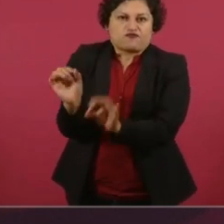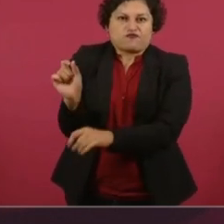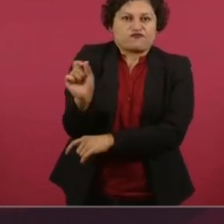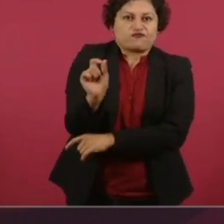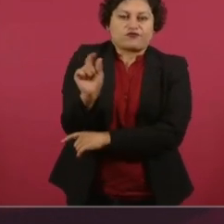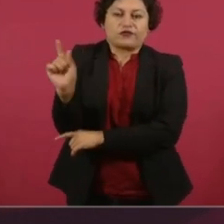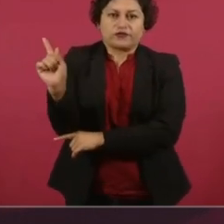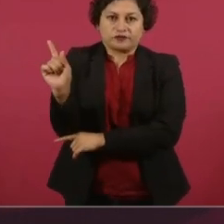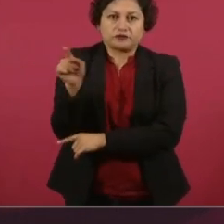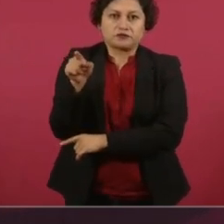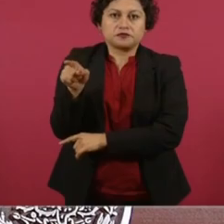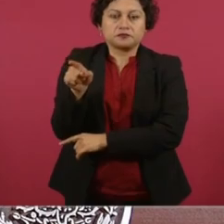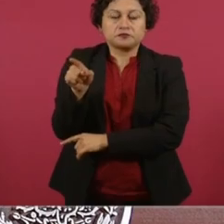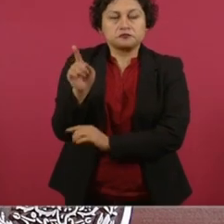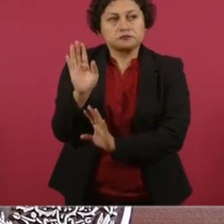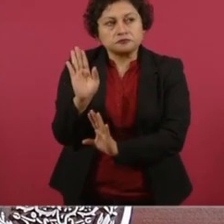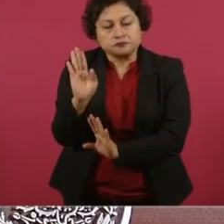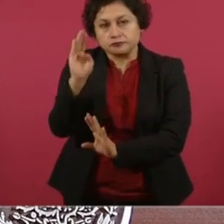prudente,